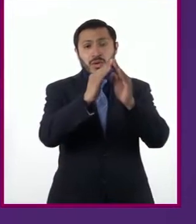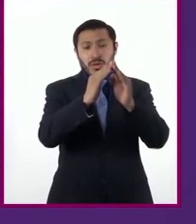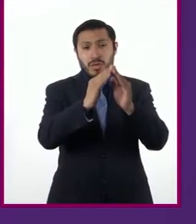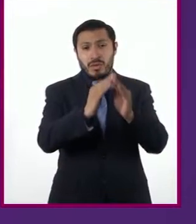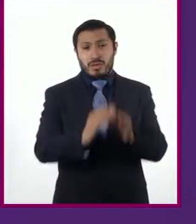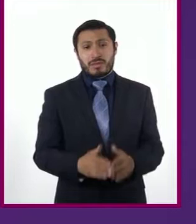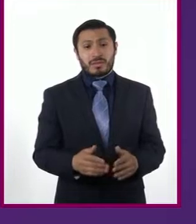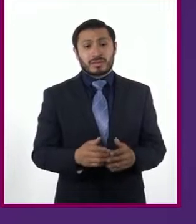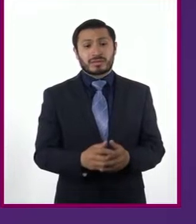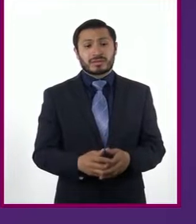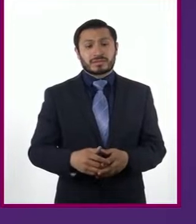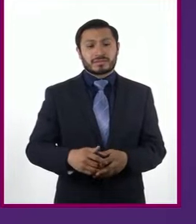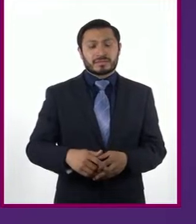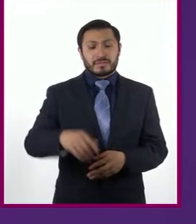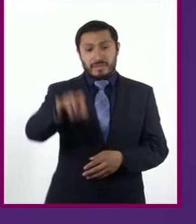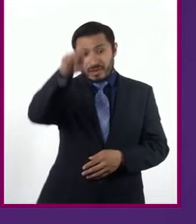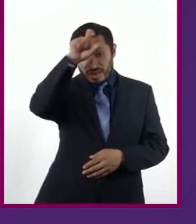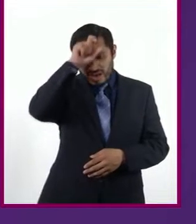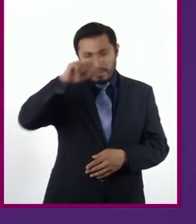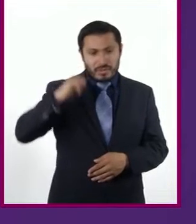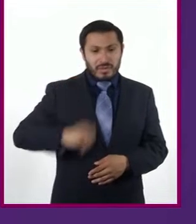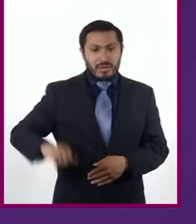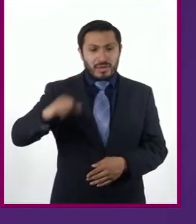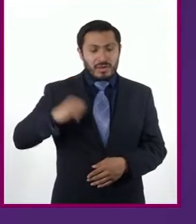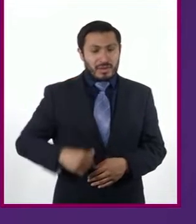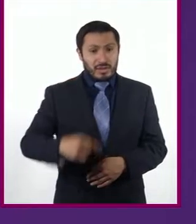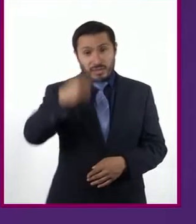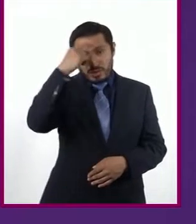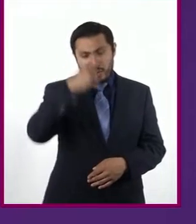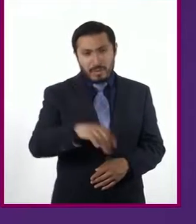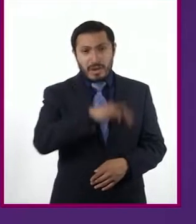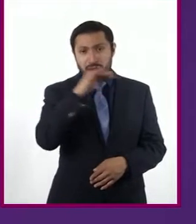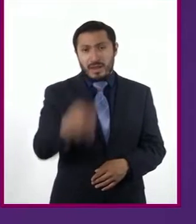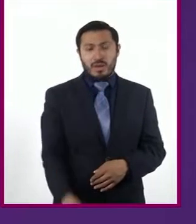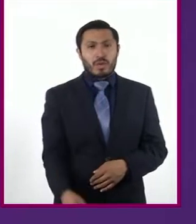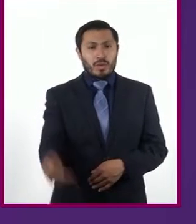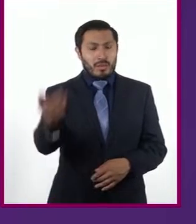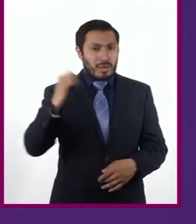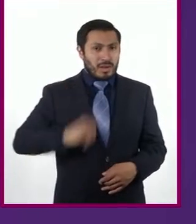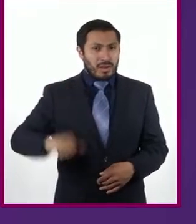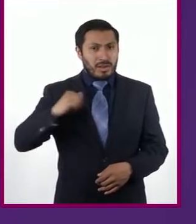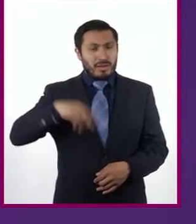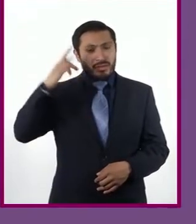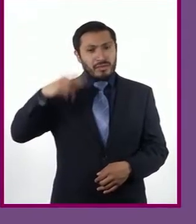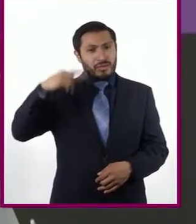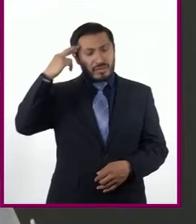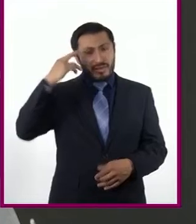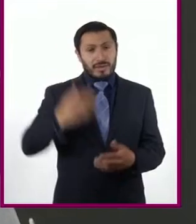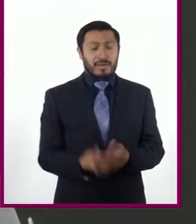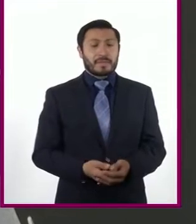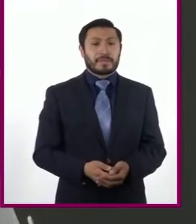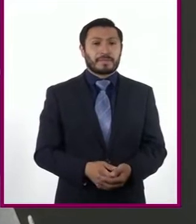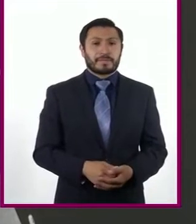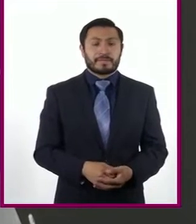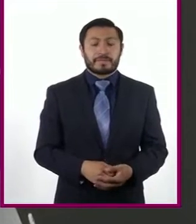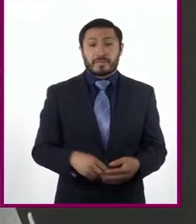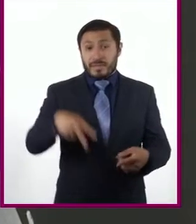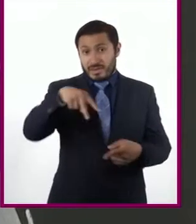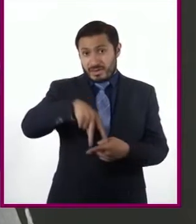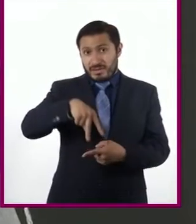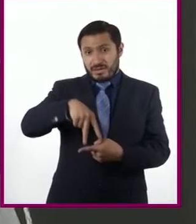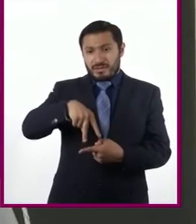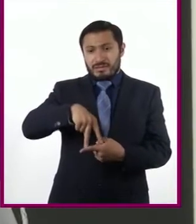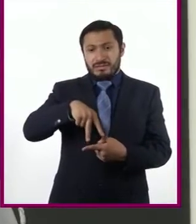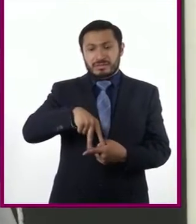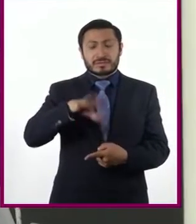como criptas reales para los faraones desde el año 2700 antes de nuestra era. Los triángulos